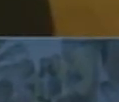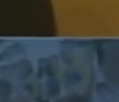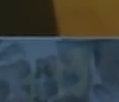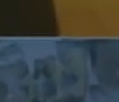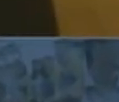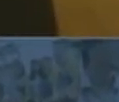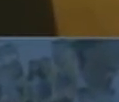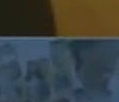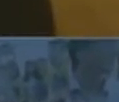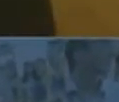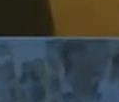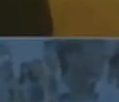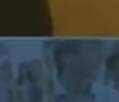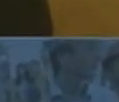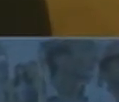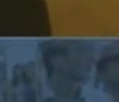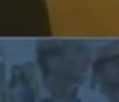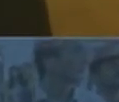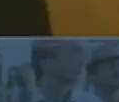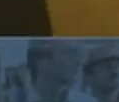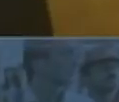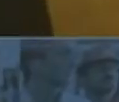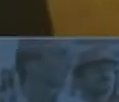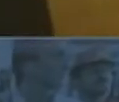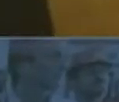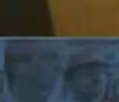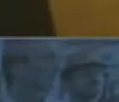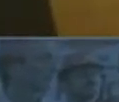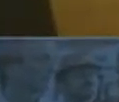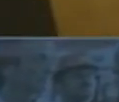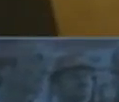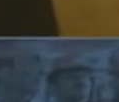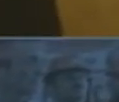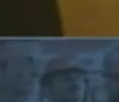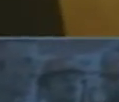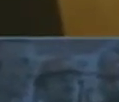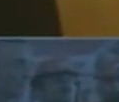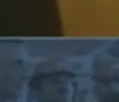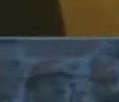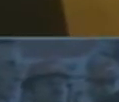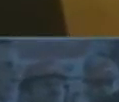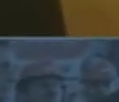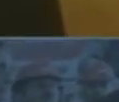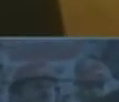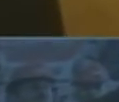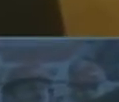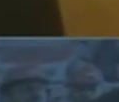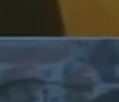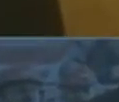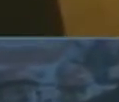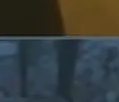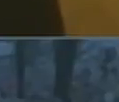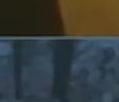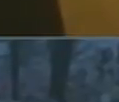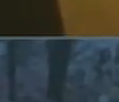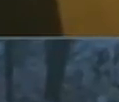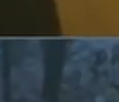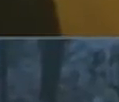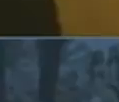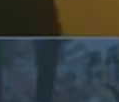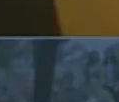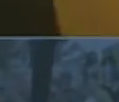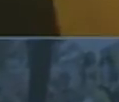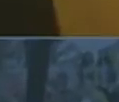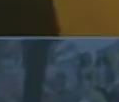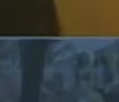¿no? Política destructiva que tiene la derecha en el campo internacional para hacerle daño a Venezuela.